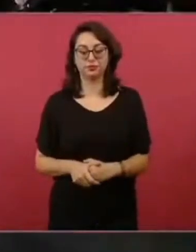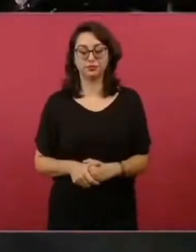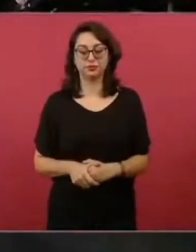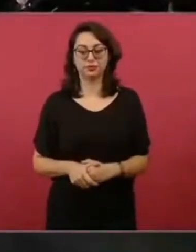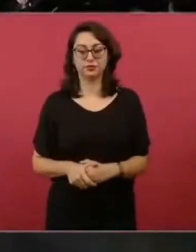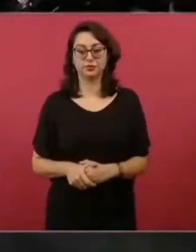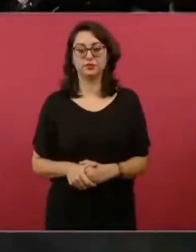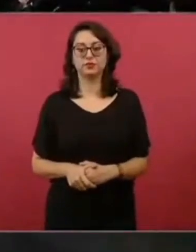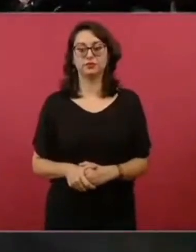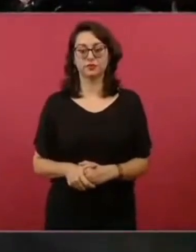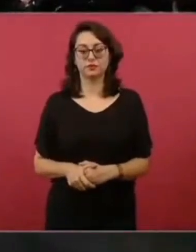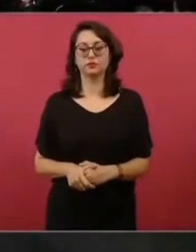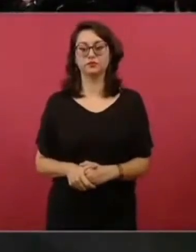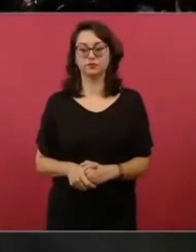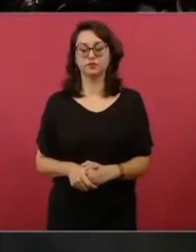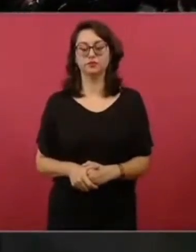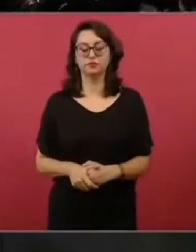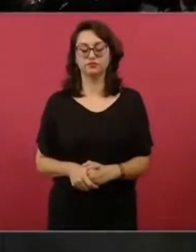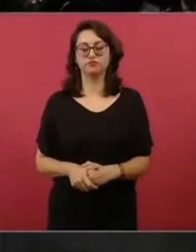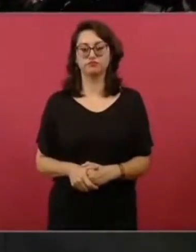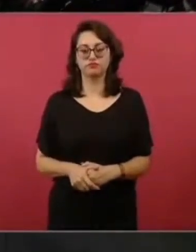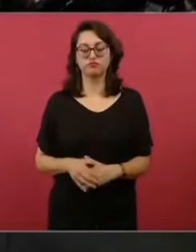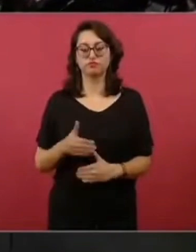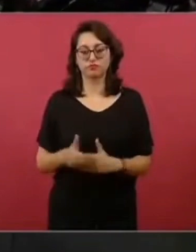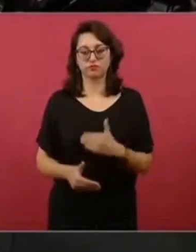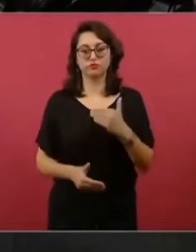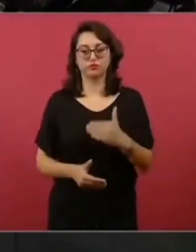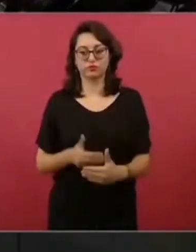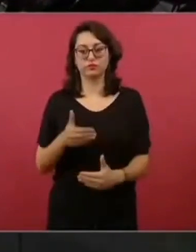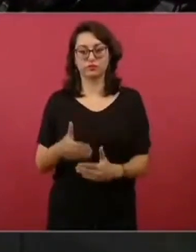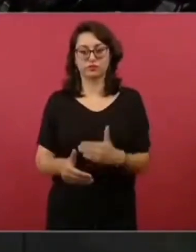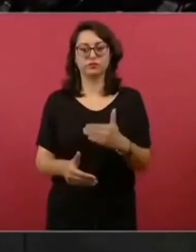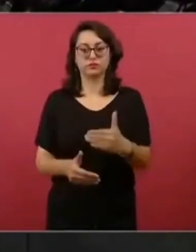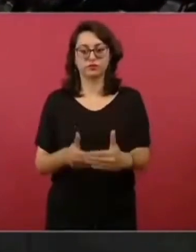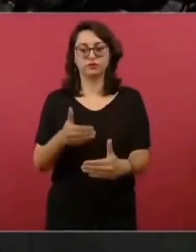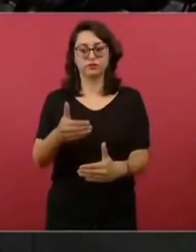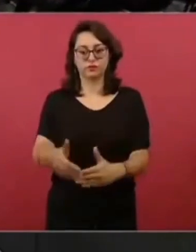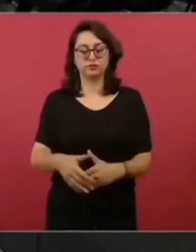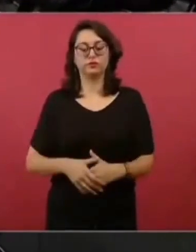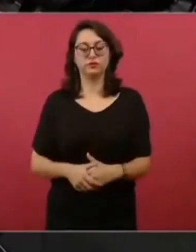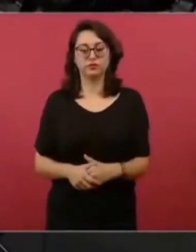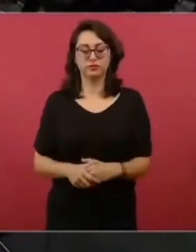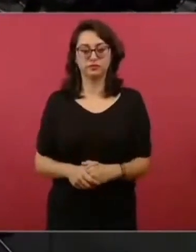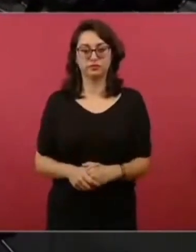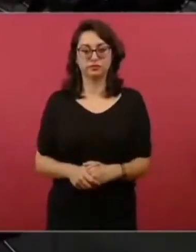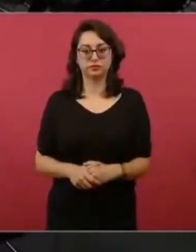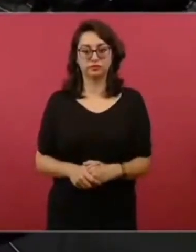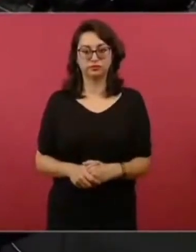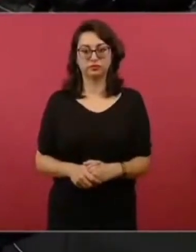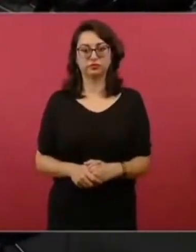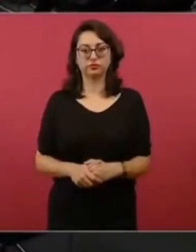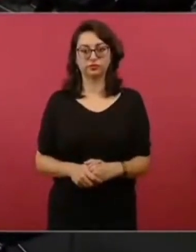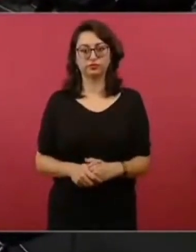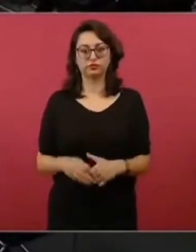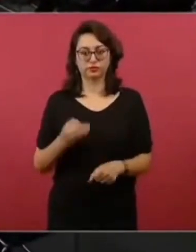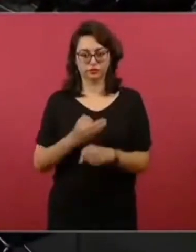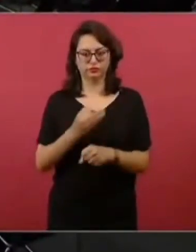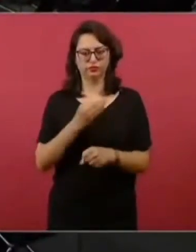Sí, y estamos avanzando en eso. Yo ahora se los voy a